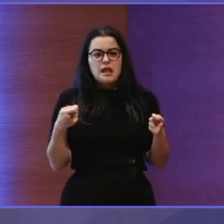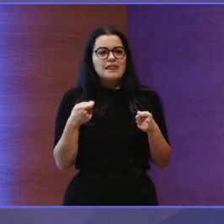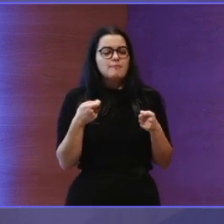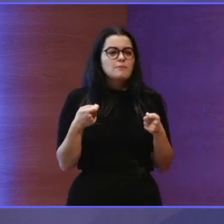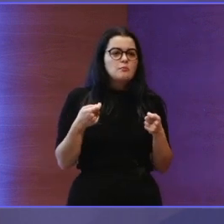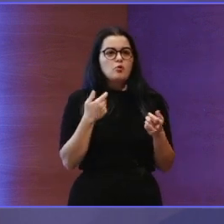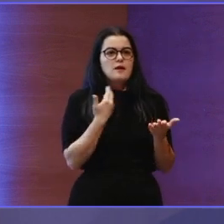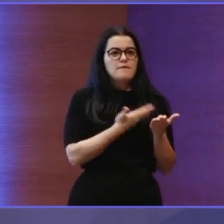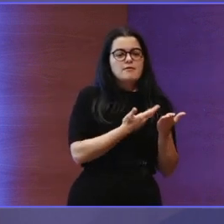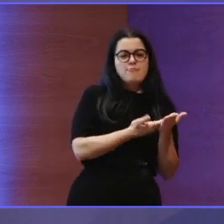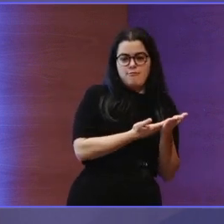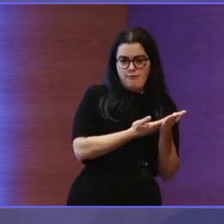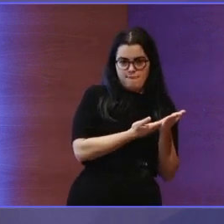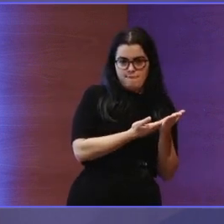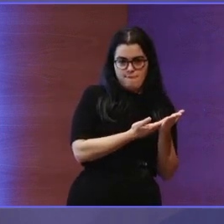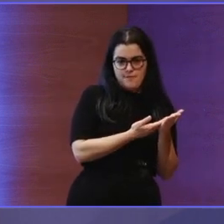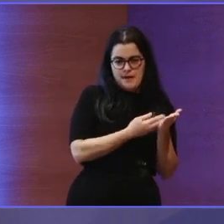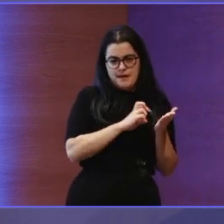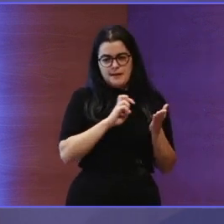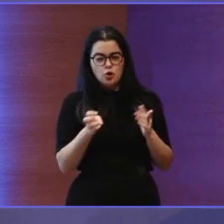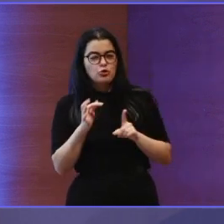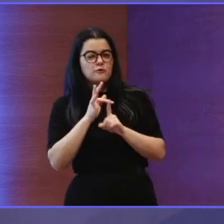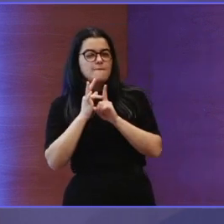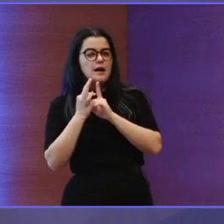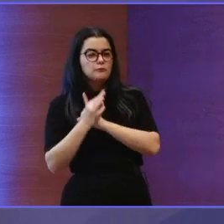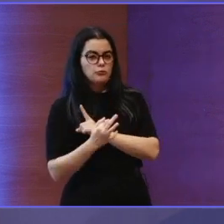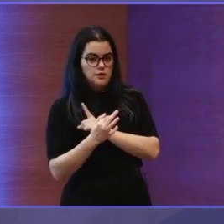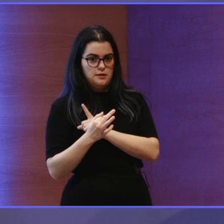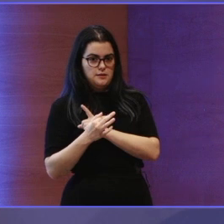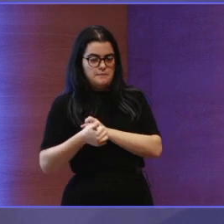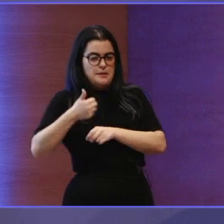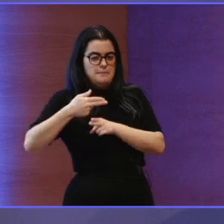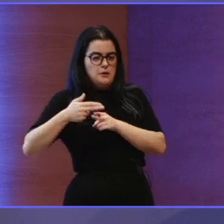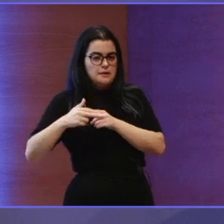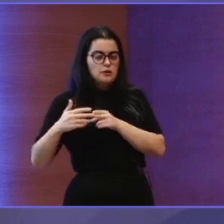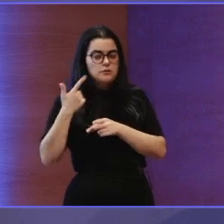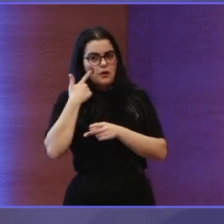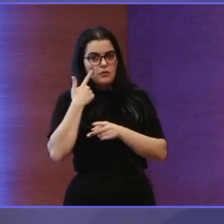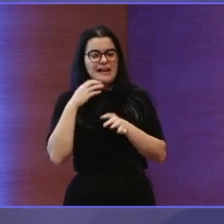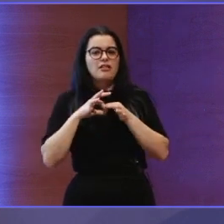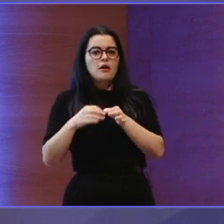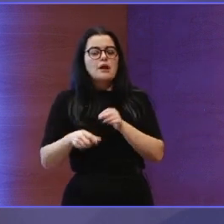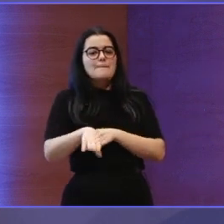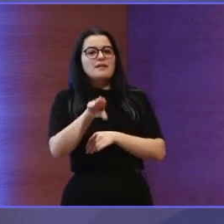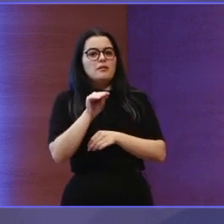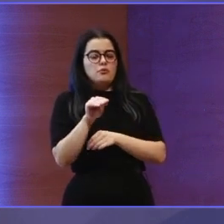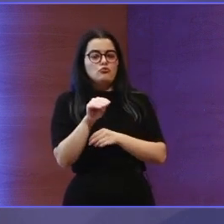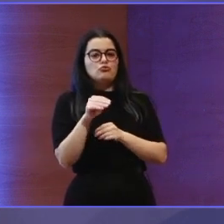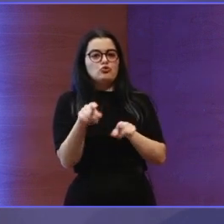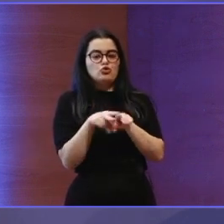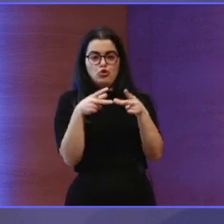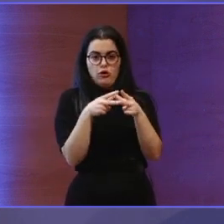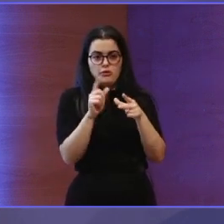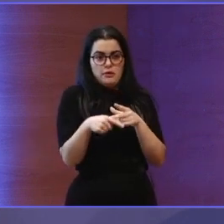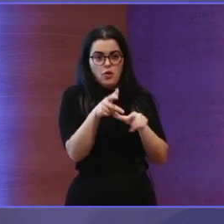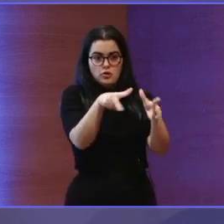hacia una cierta evidencia y otros condicionales tiene que competir con las percepciones sociales de la población que también esra